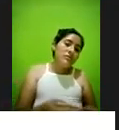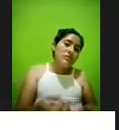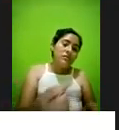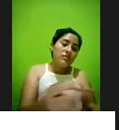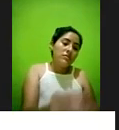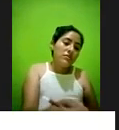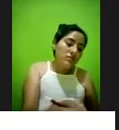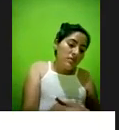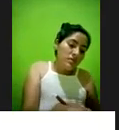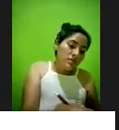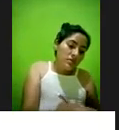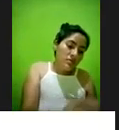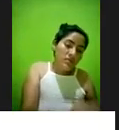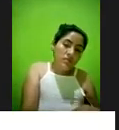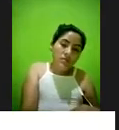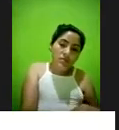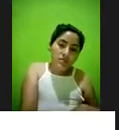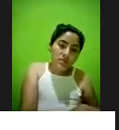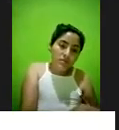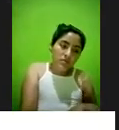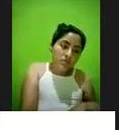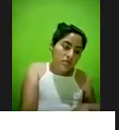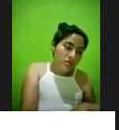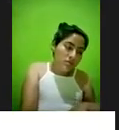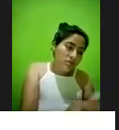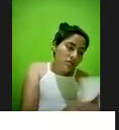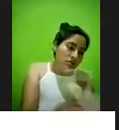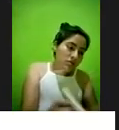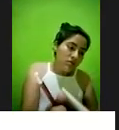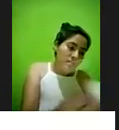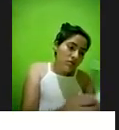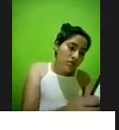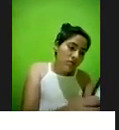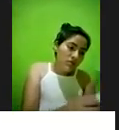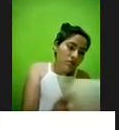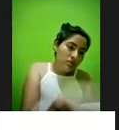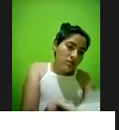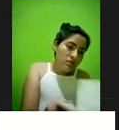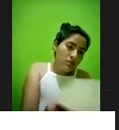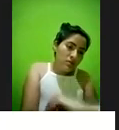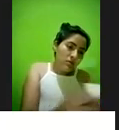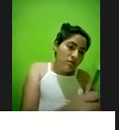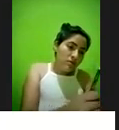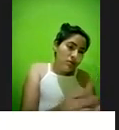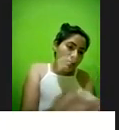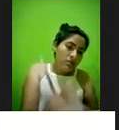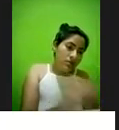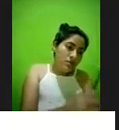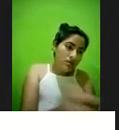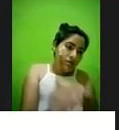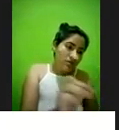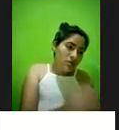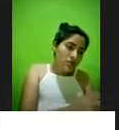cortos son los carpos, ¿no? Carpo y tarso. Tenemos en el miembro superior y el miembro inferior. Hueso plano, que es el frontal, el huesito de